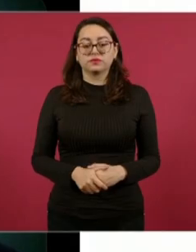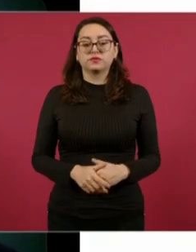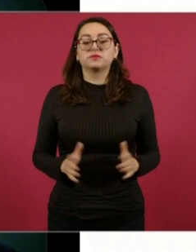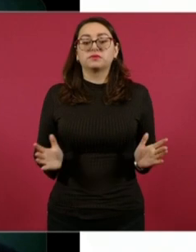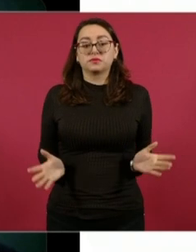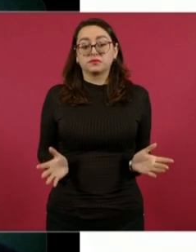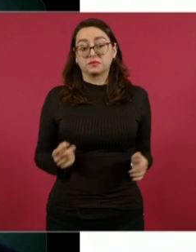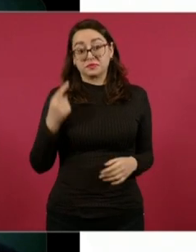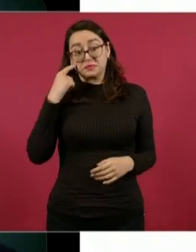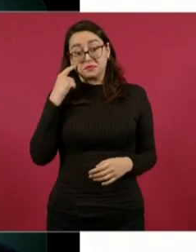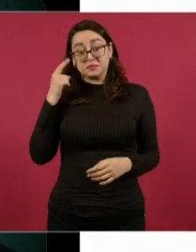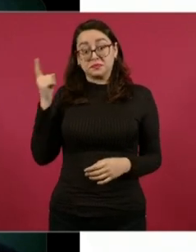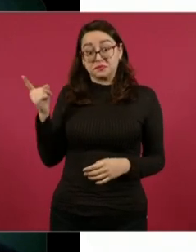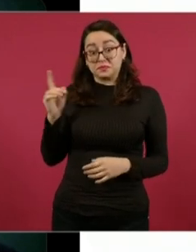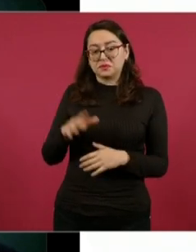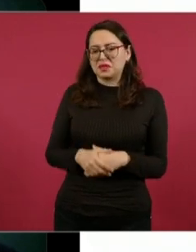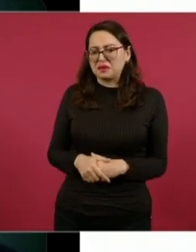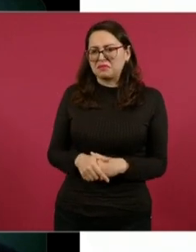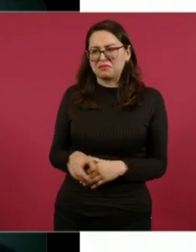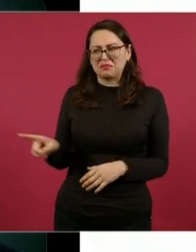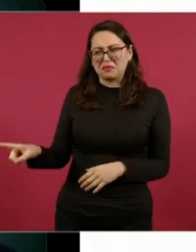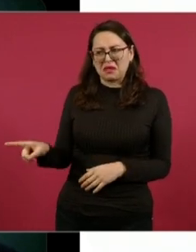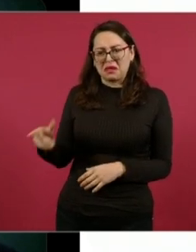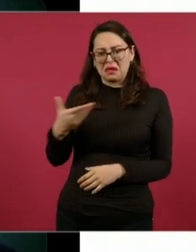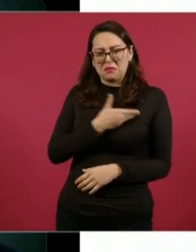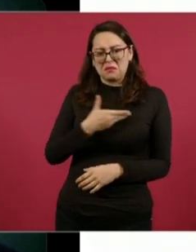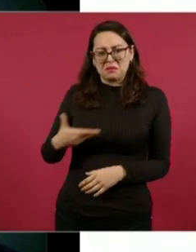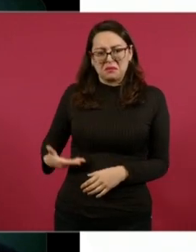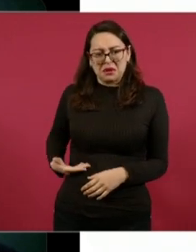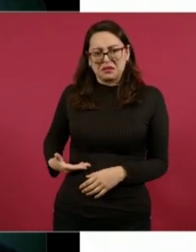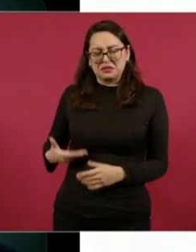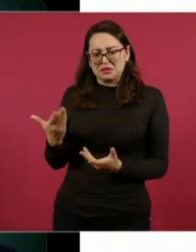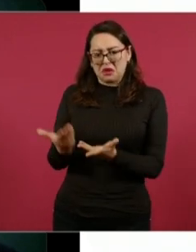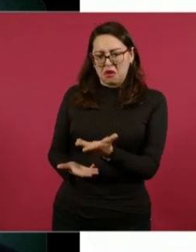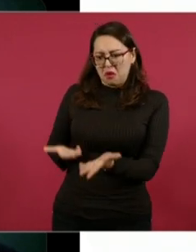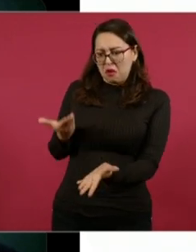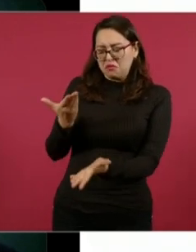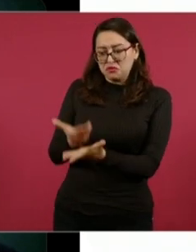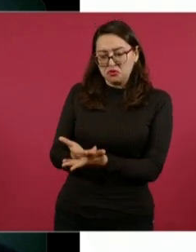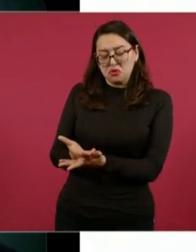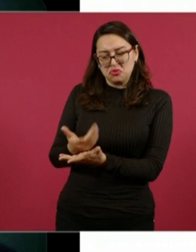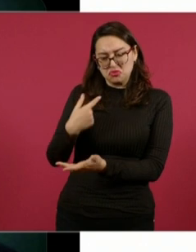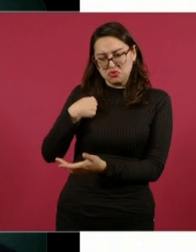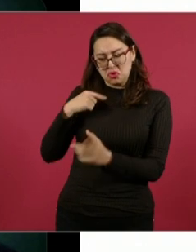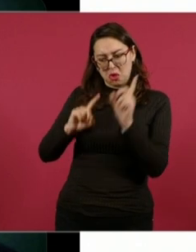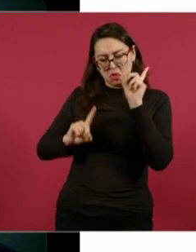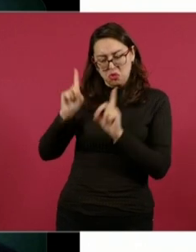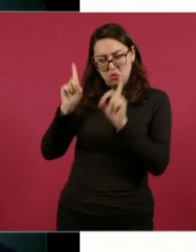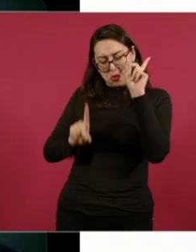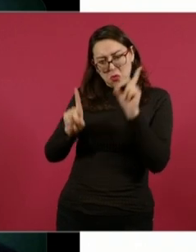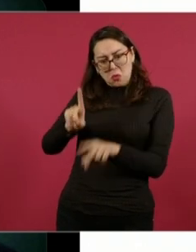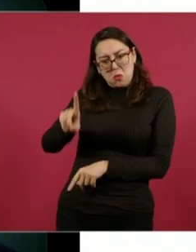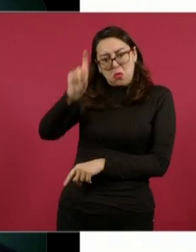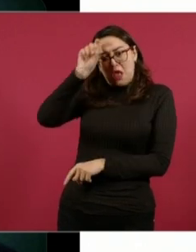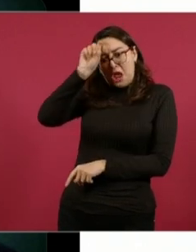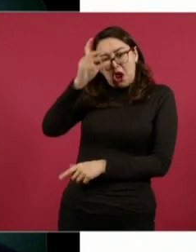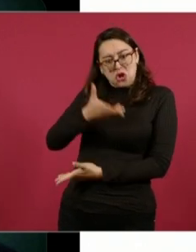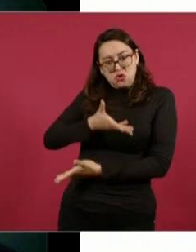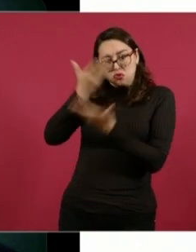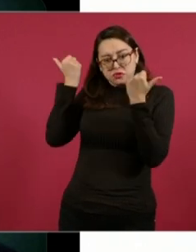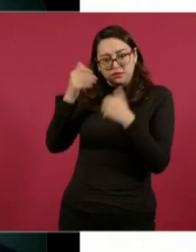Dice, no sabemos qué reforma tratará de hacer AMLO. Pues si no sabe, ¿para qué